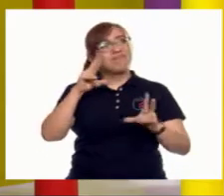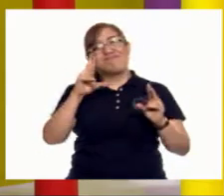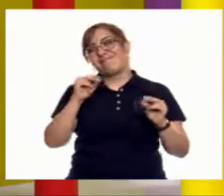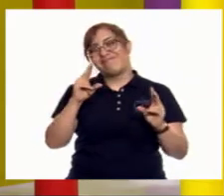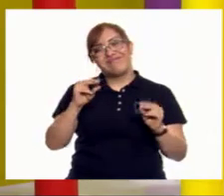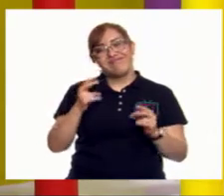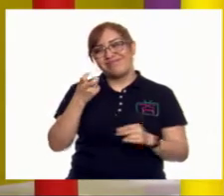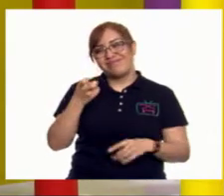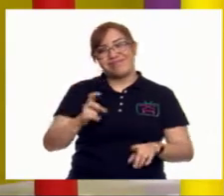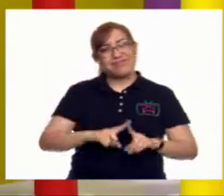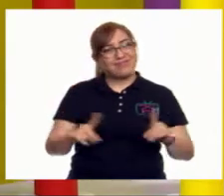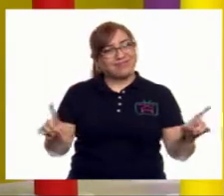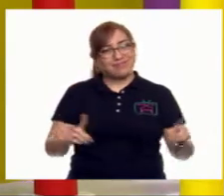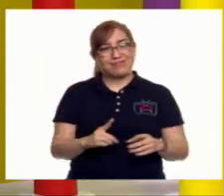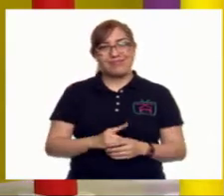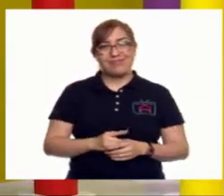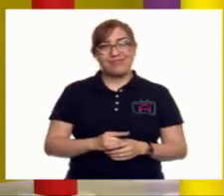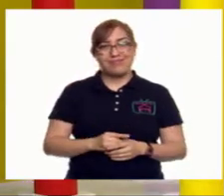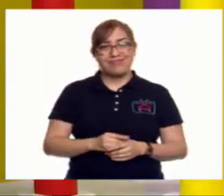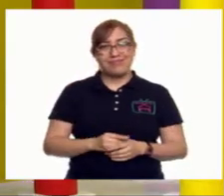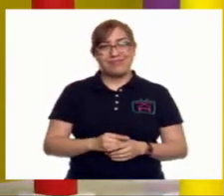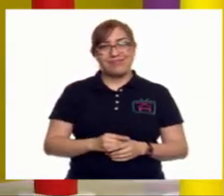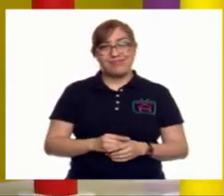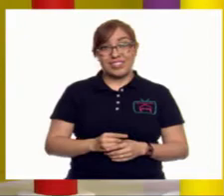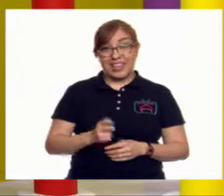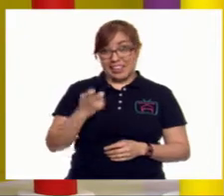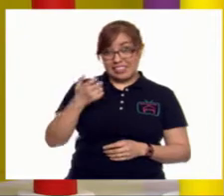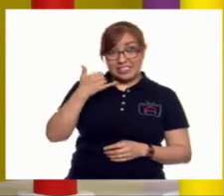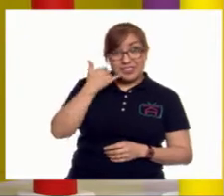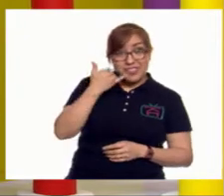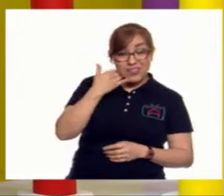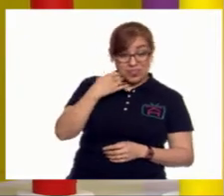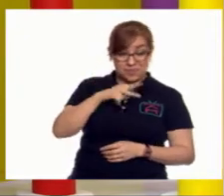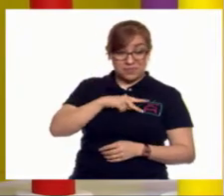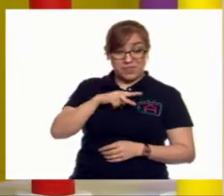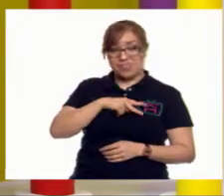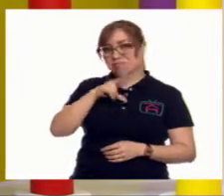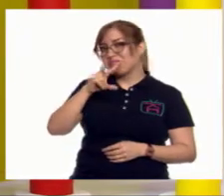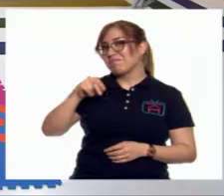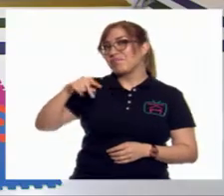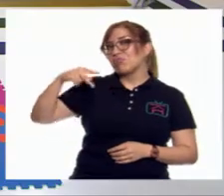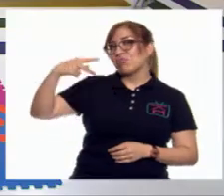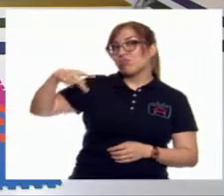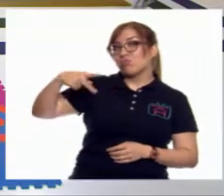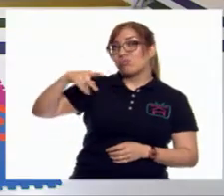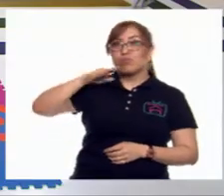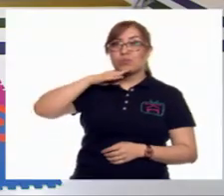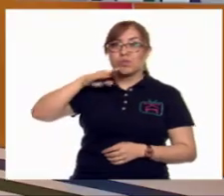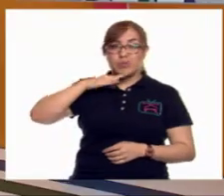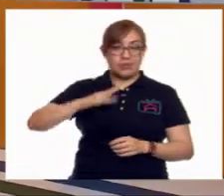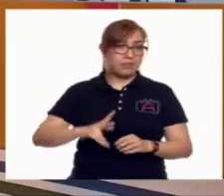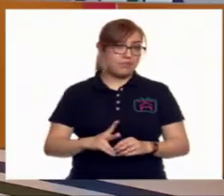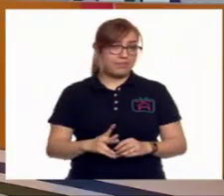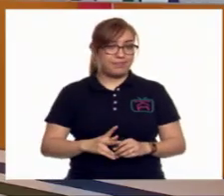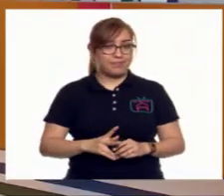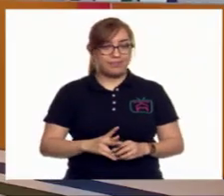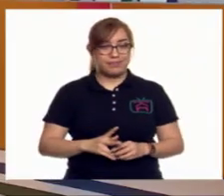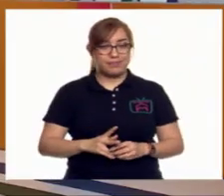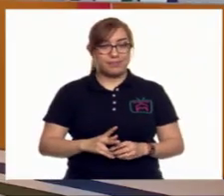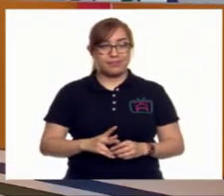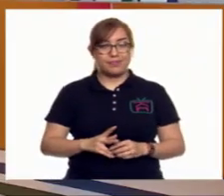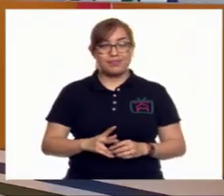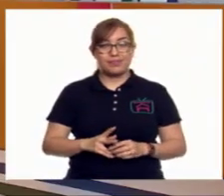algo que además no es nuestro, porque en el pedir está el dar. Así es. En nuestro libro de